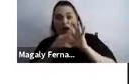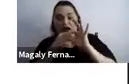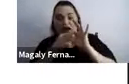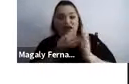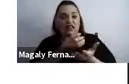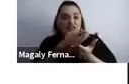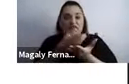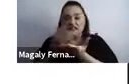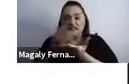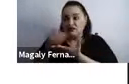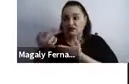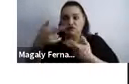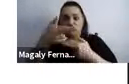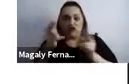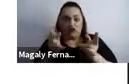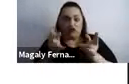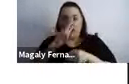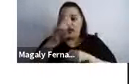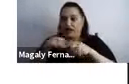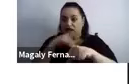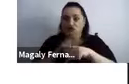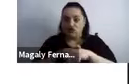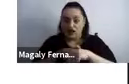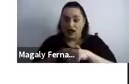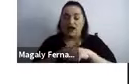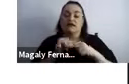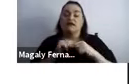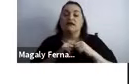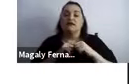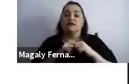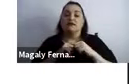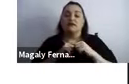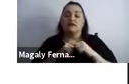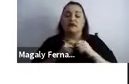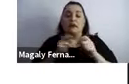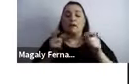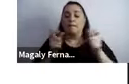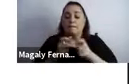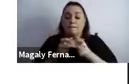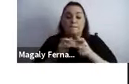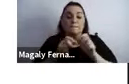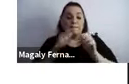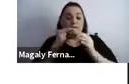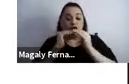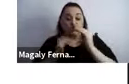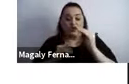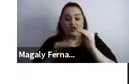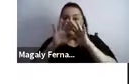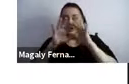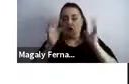al nivel regional, al nivel nacional, a nivel de la Unión Europea, por ejemplo, a nivel global.